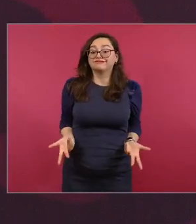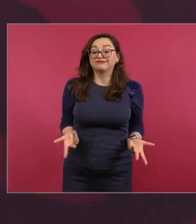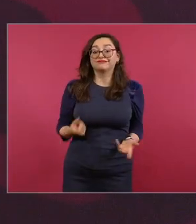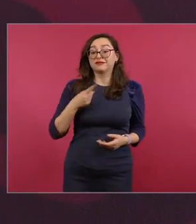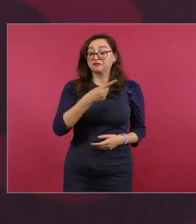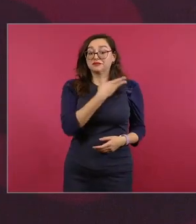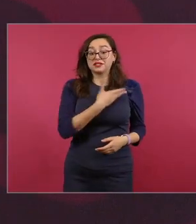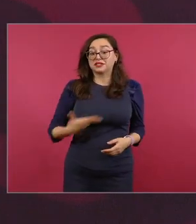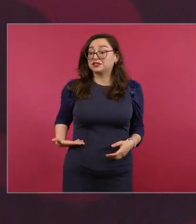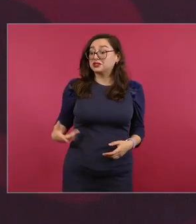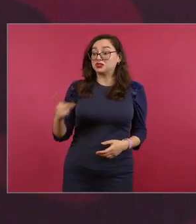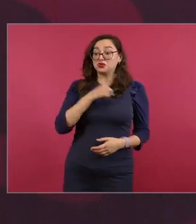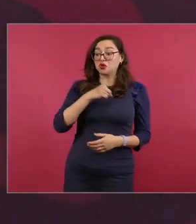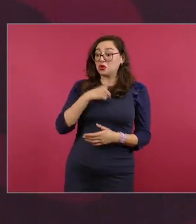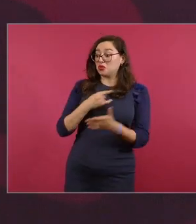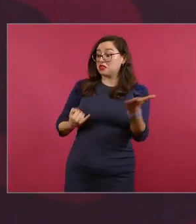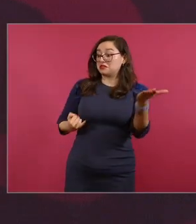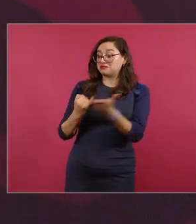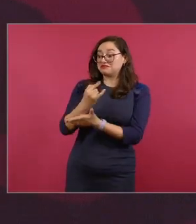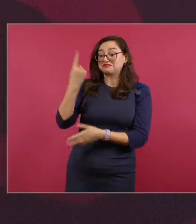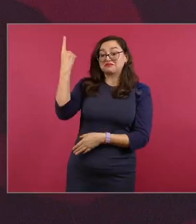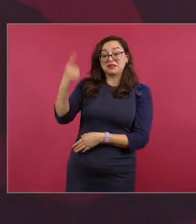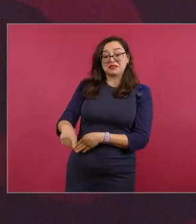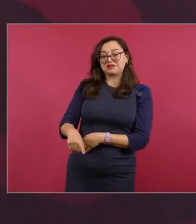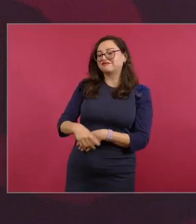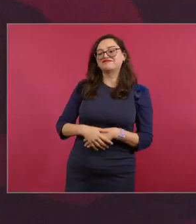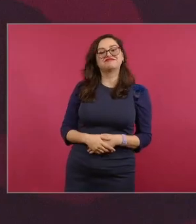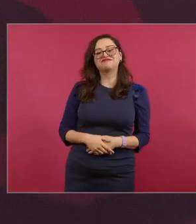pueden. Y también porque